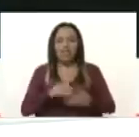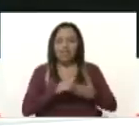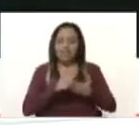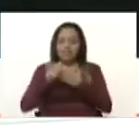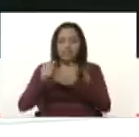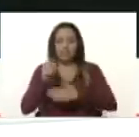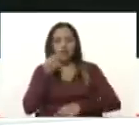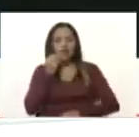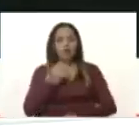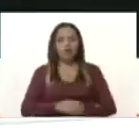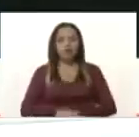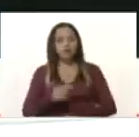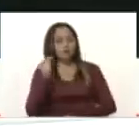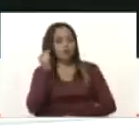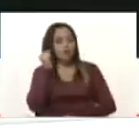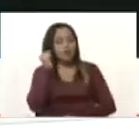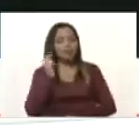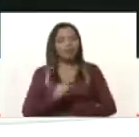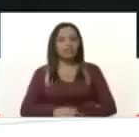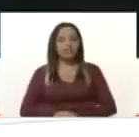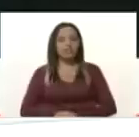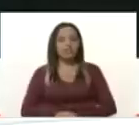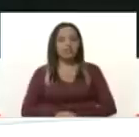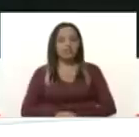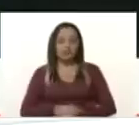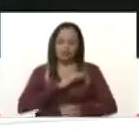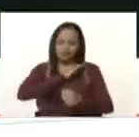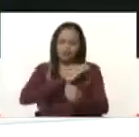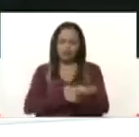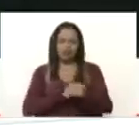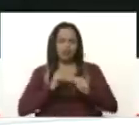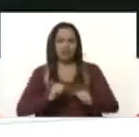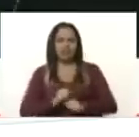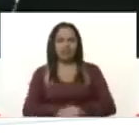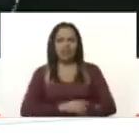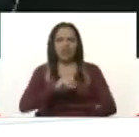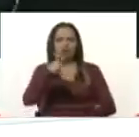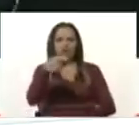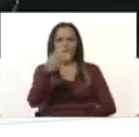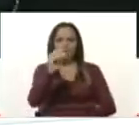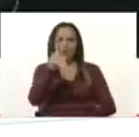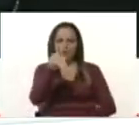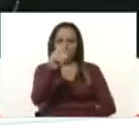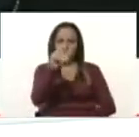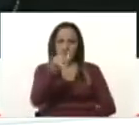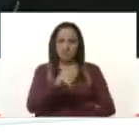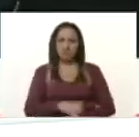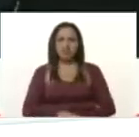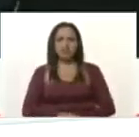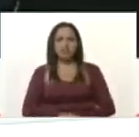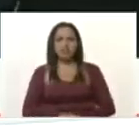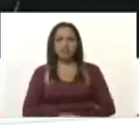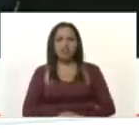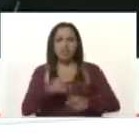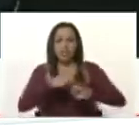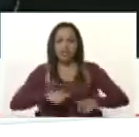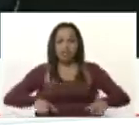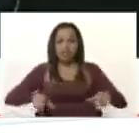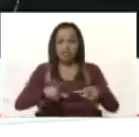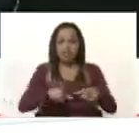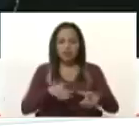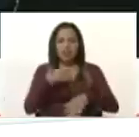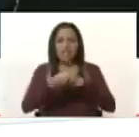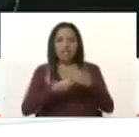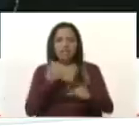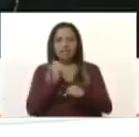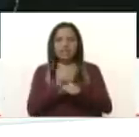líder, lideresa, mujer de Guáramo, Margot Godoy, en la voladura de la cantera de